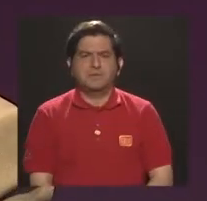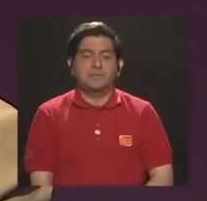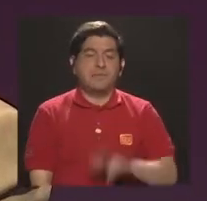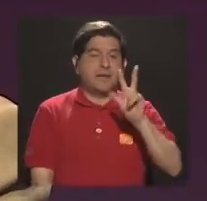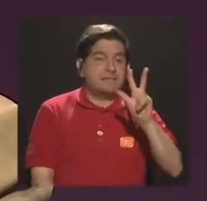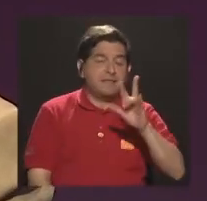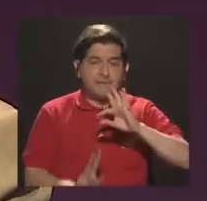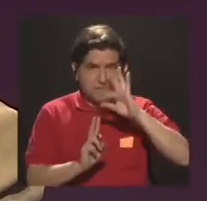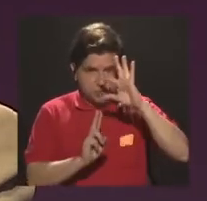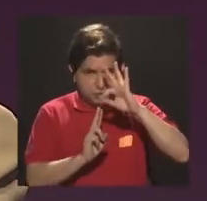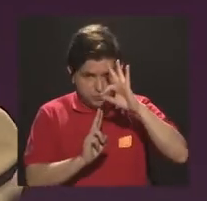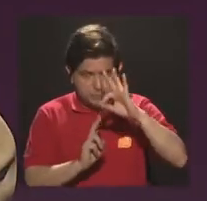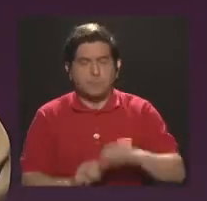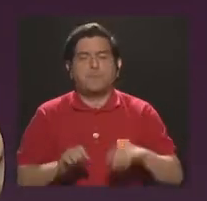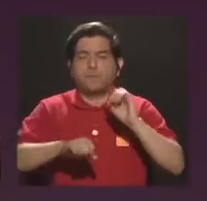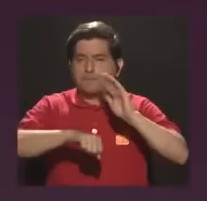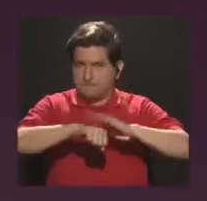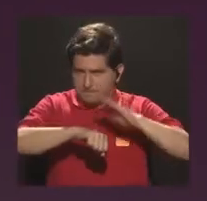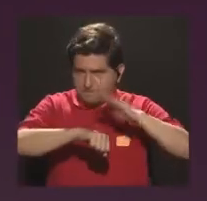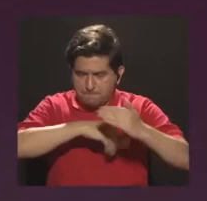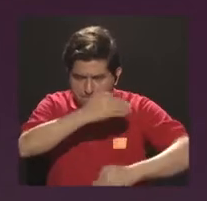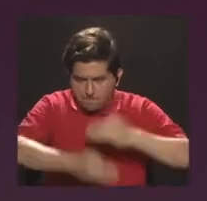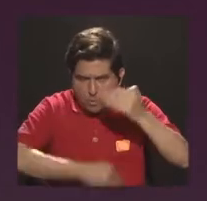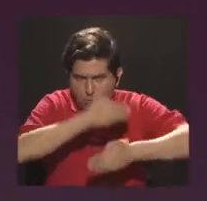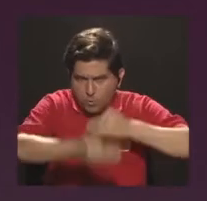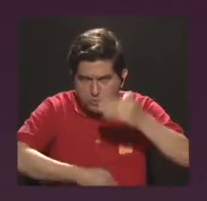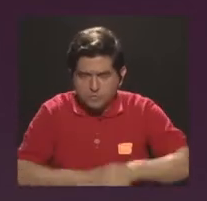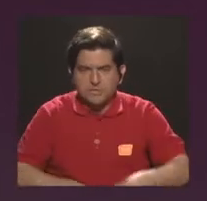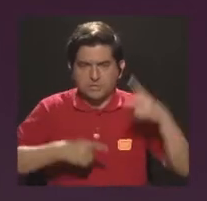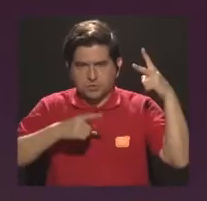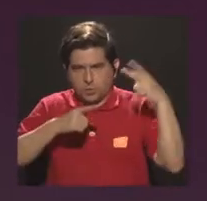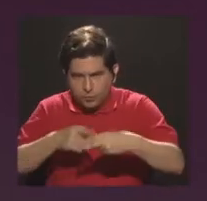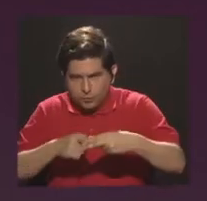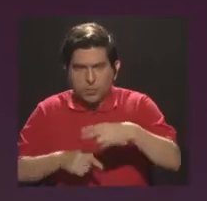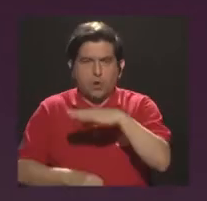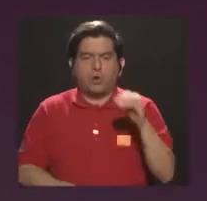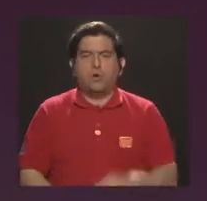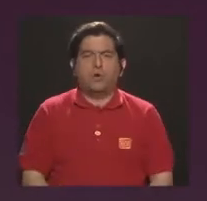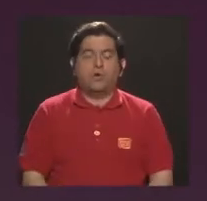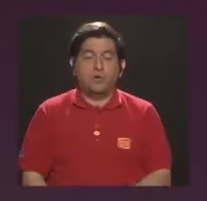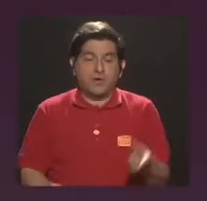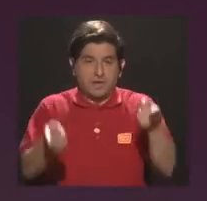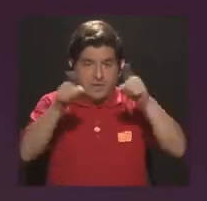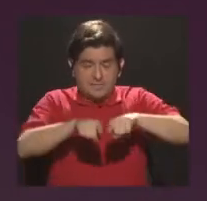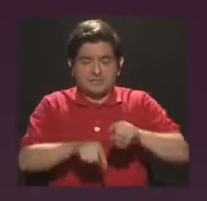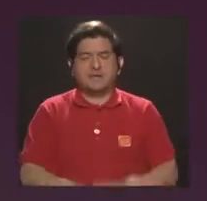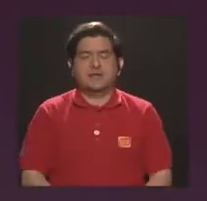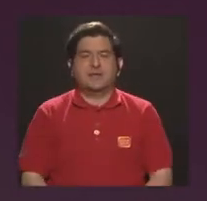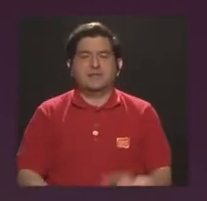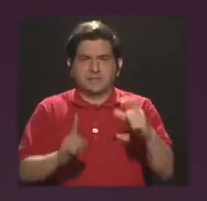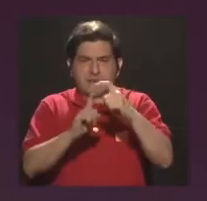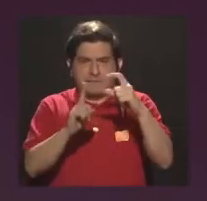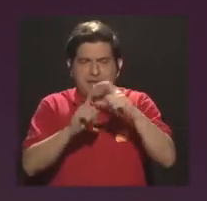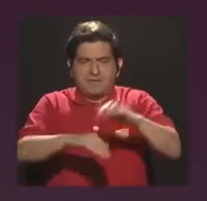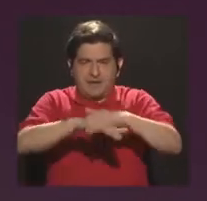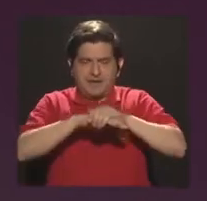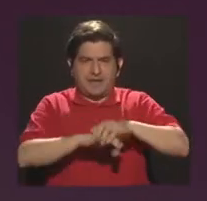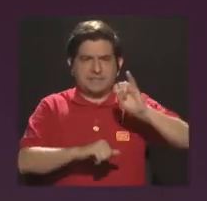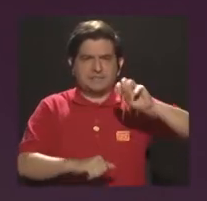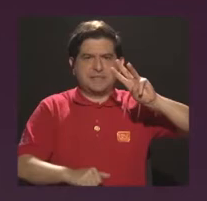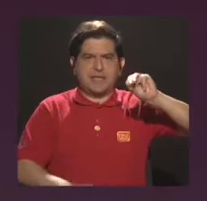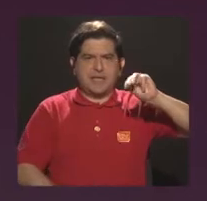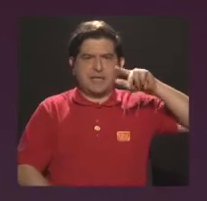opciones que permite este proceso de destitución o 'impeachment' como se dice en la palabra en inglés